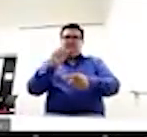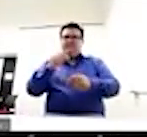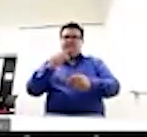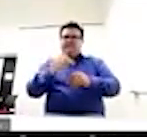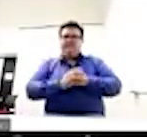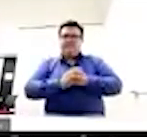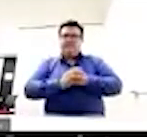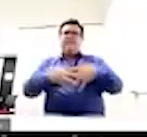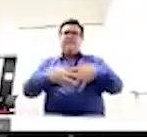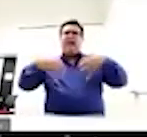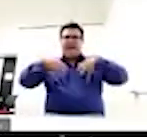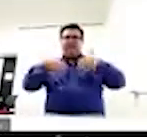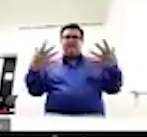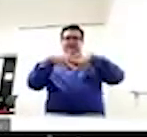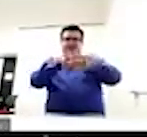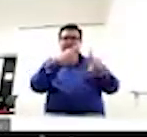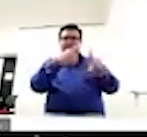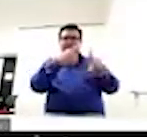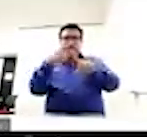de poder.